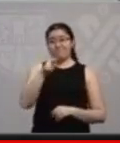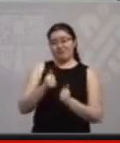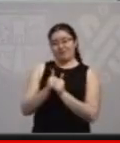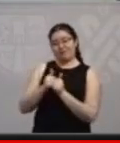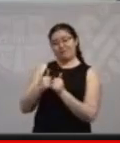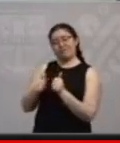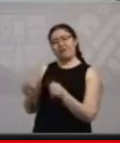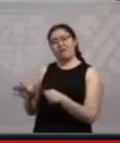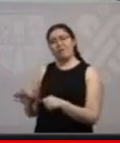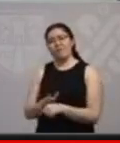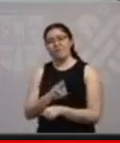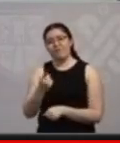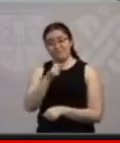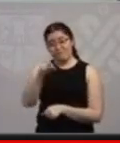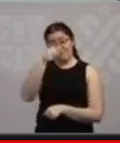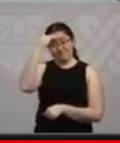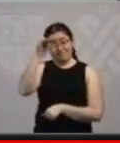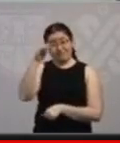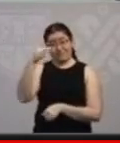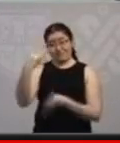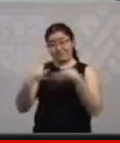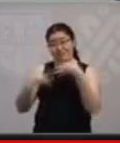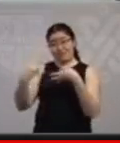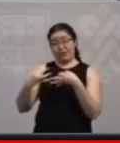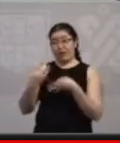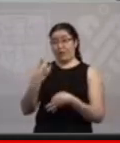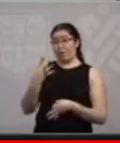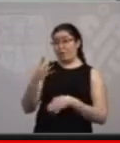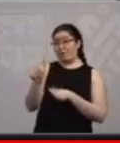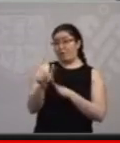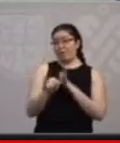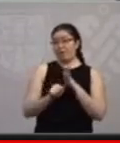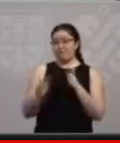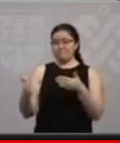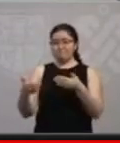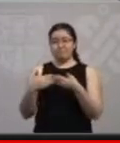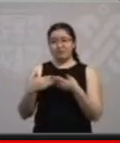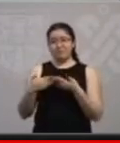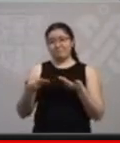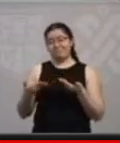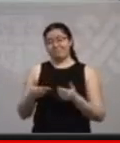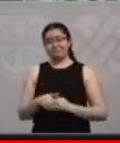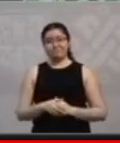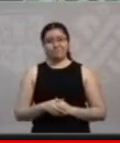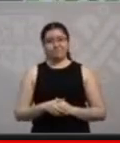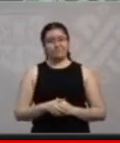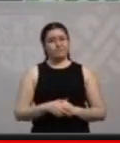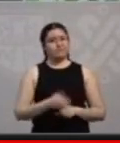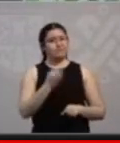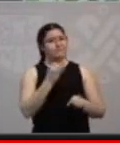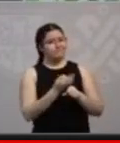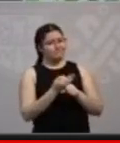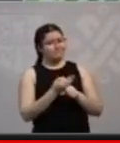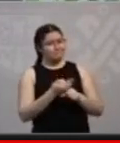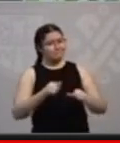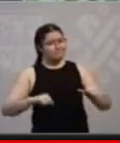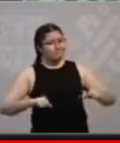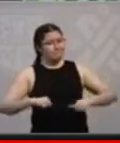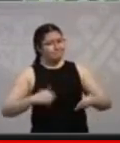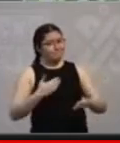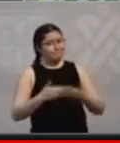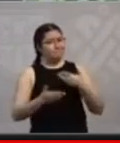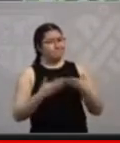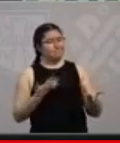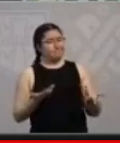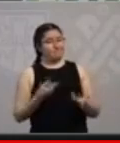retraso porque, como saben, los tribunales pues estuvieron casi 4 meses cerrados. Con estas acciones, doctora,